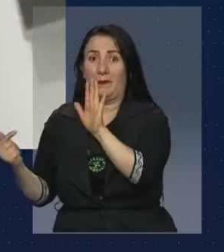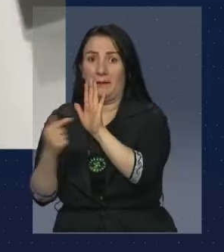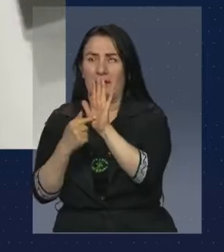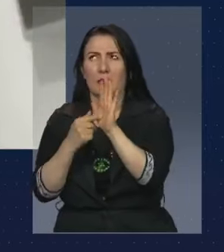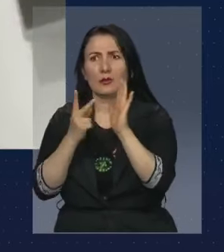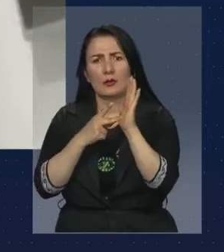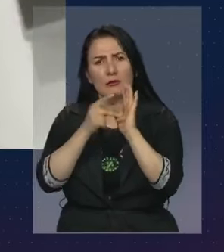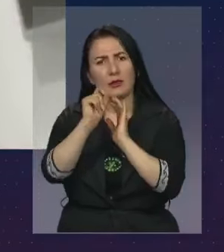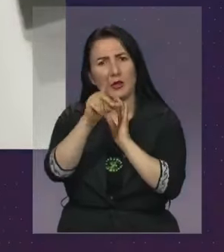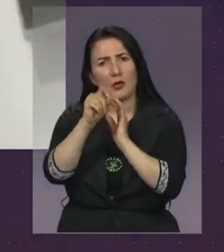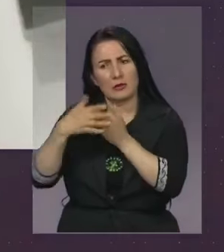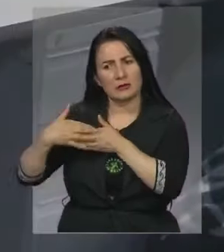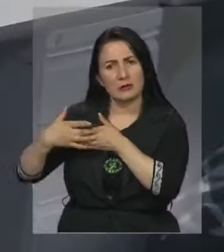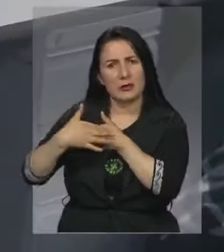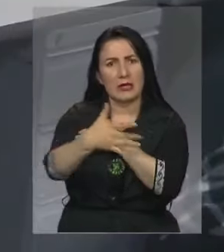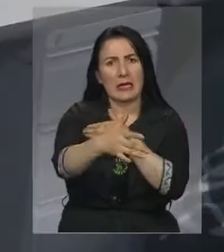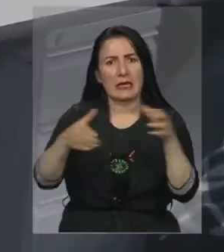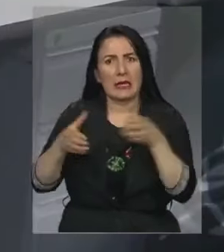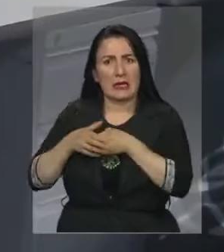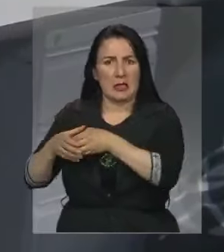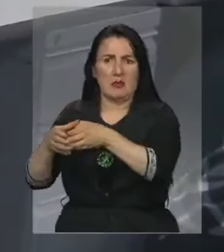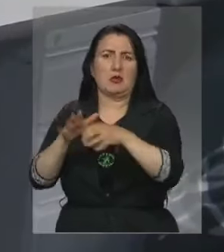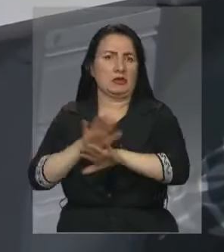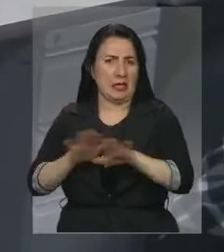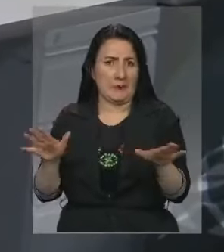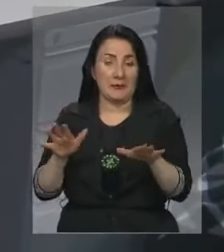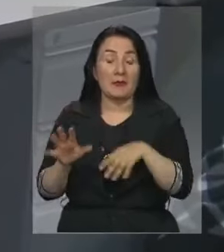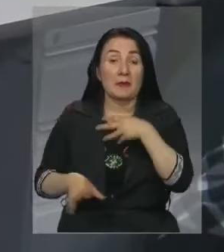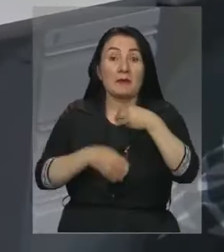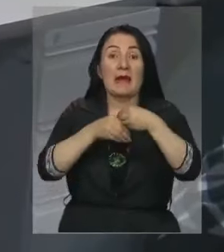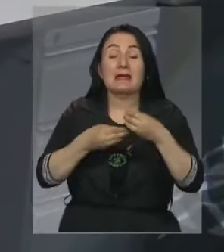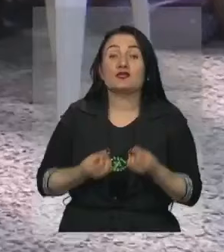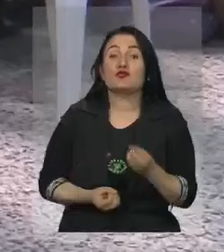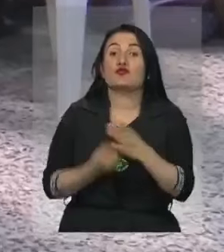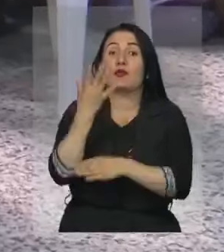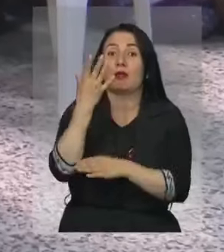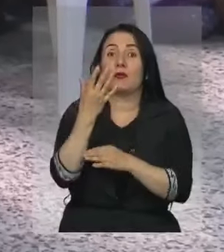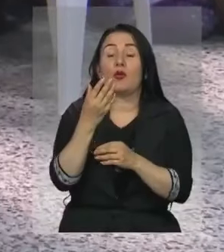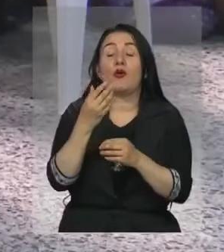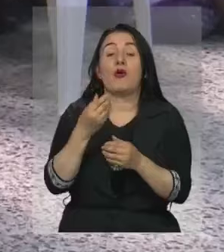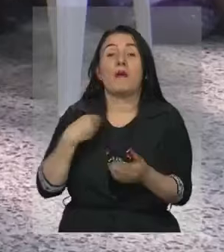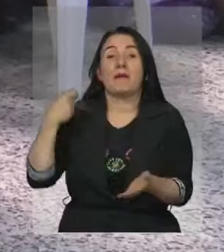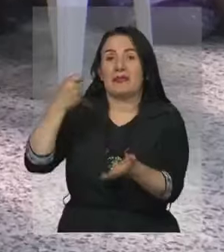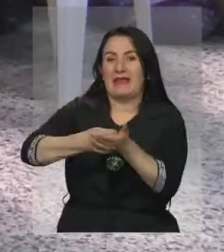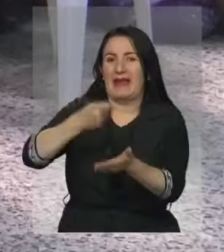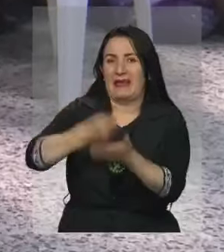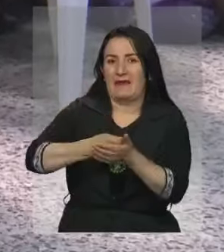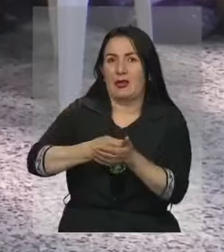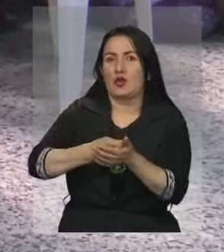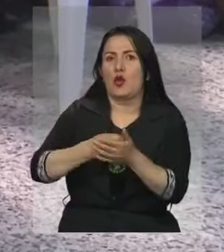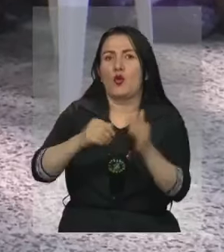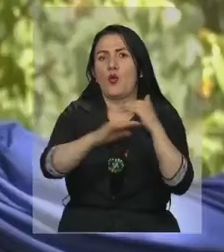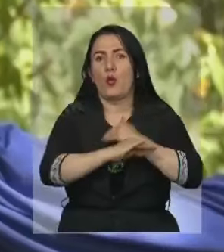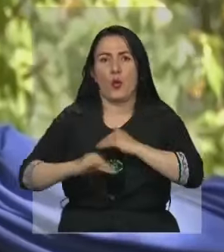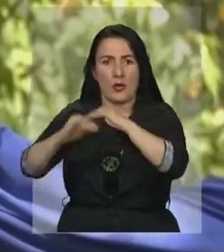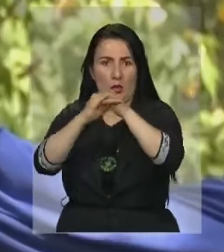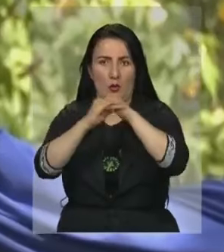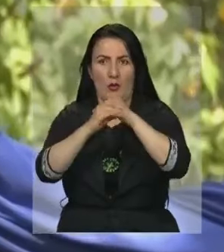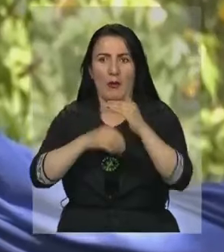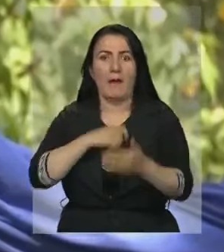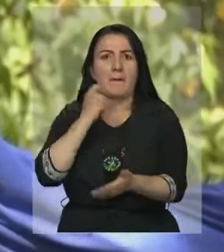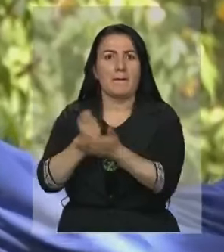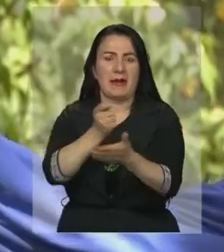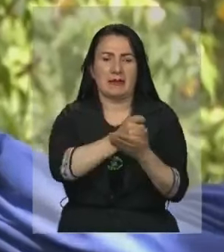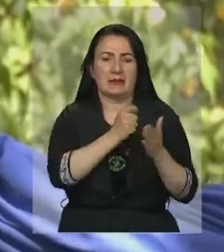el 2011 los equipos extraporales ya estaban. Además de la implantación del tarifario único. El tarifario lo que va a buscar es que existan unos precios